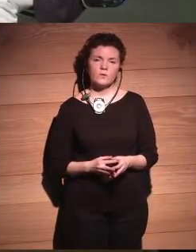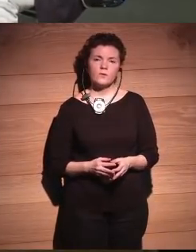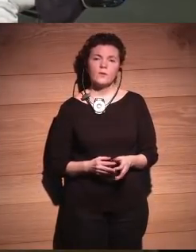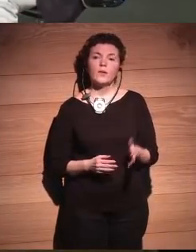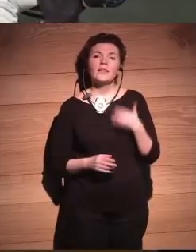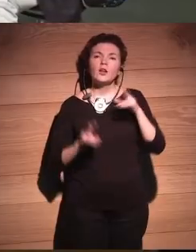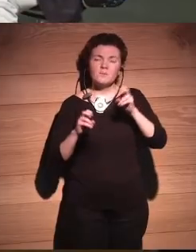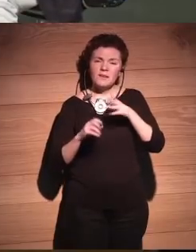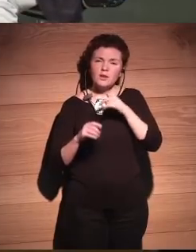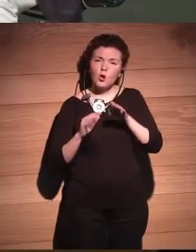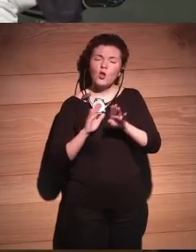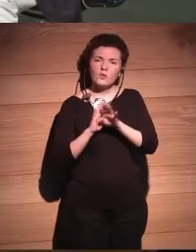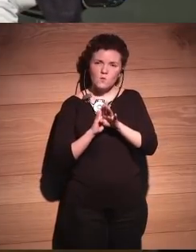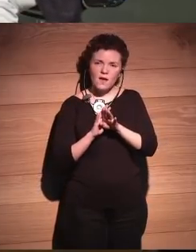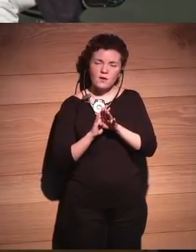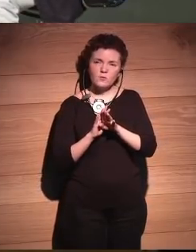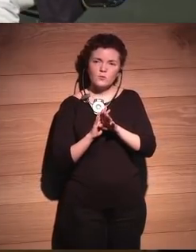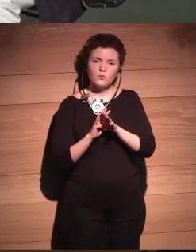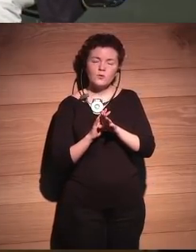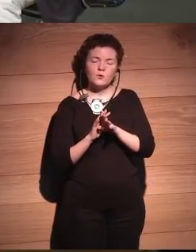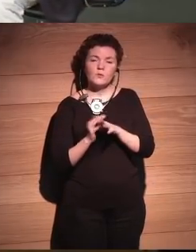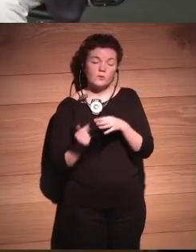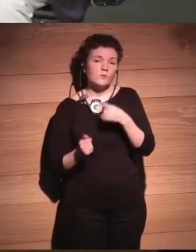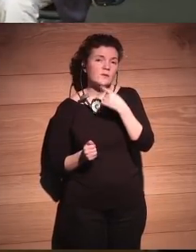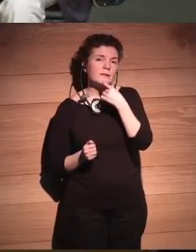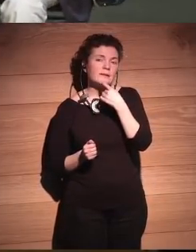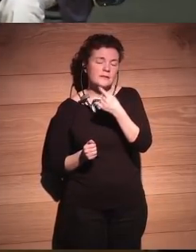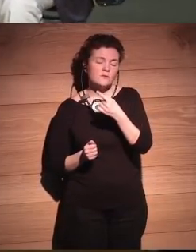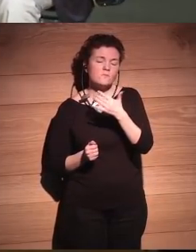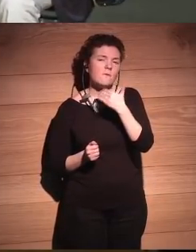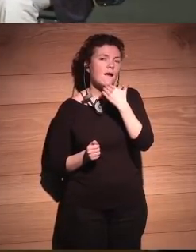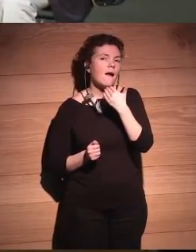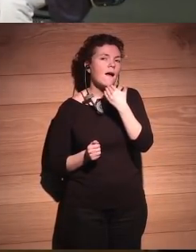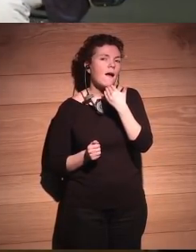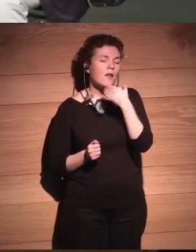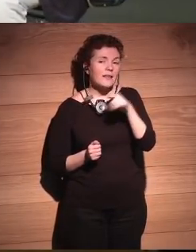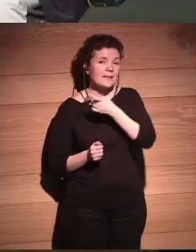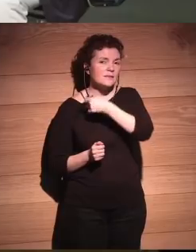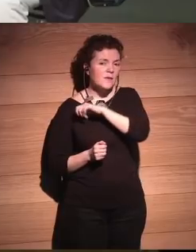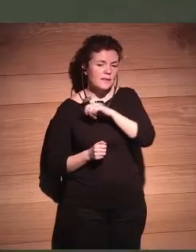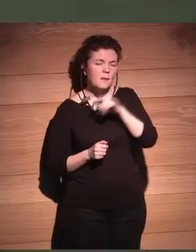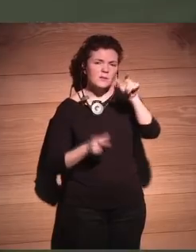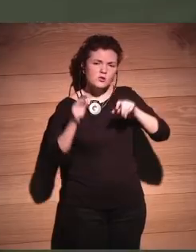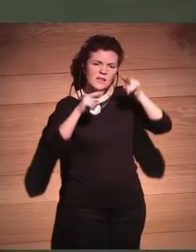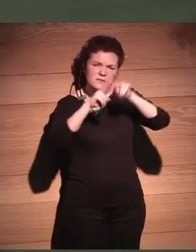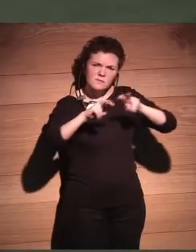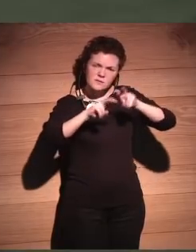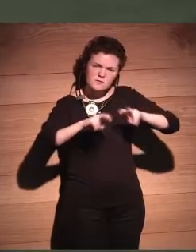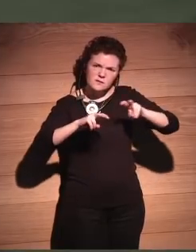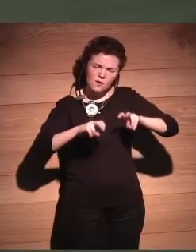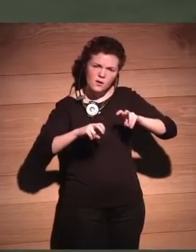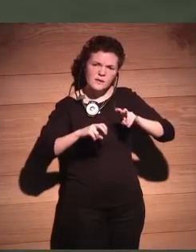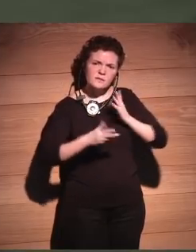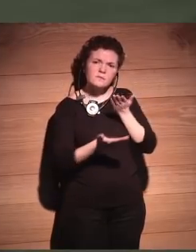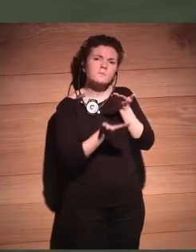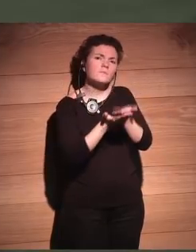Ha mencionado algo que aquí en España hay investigadores que están